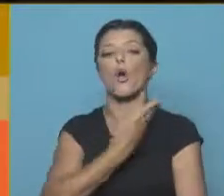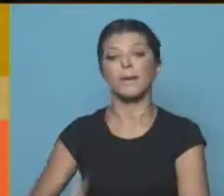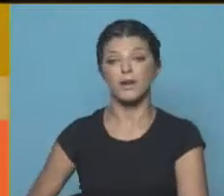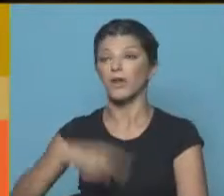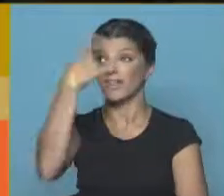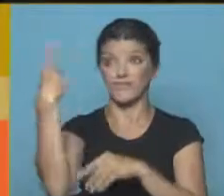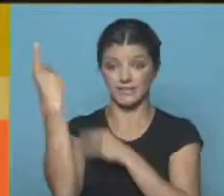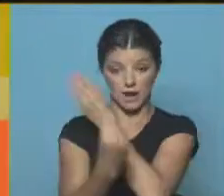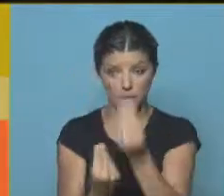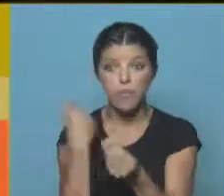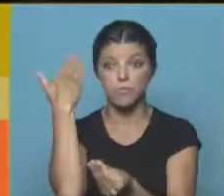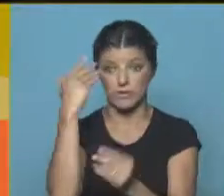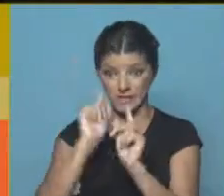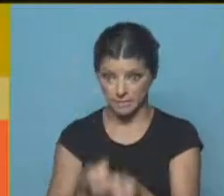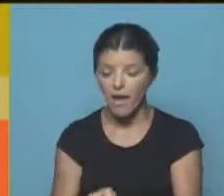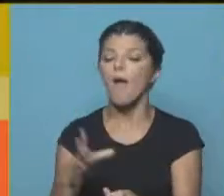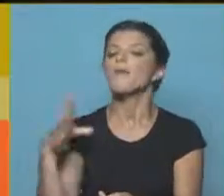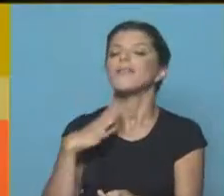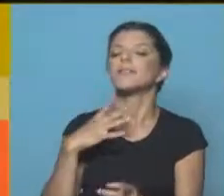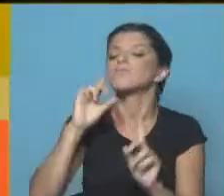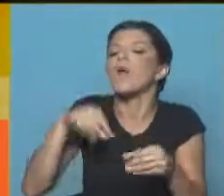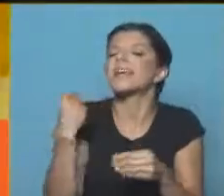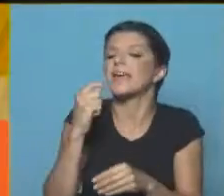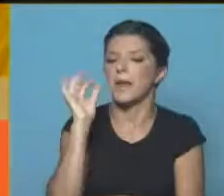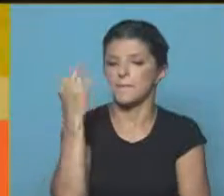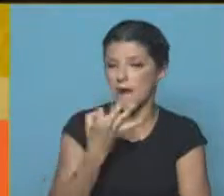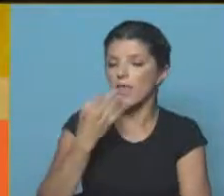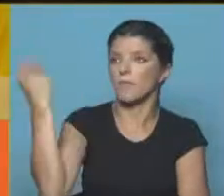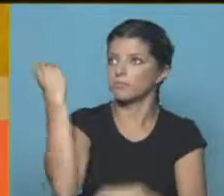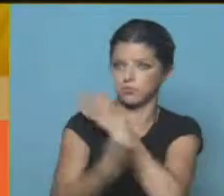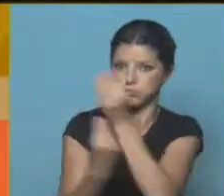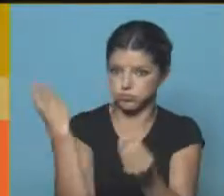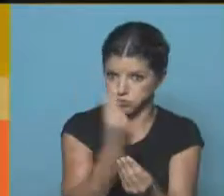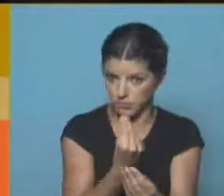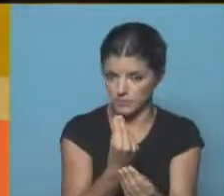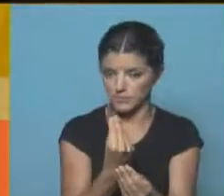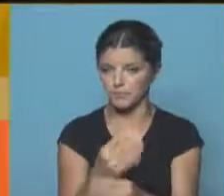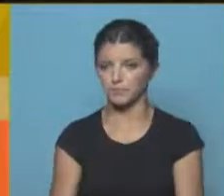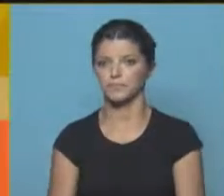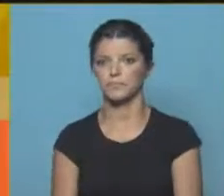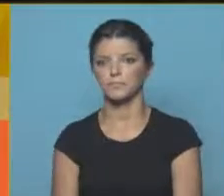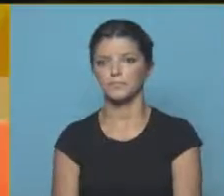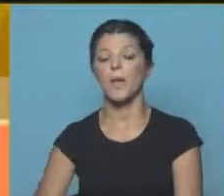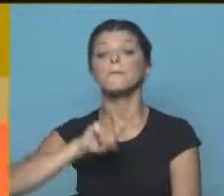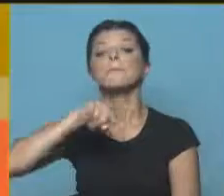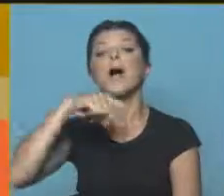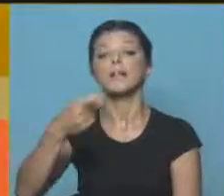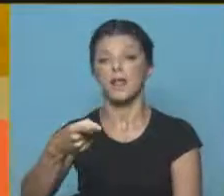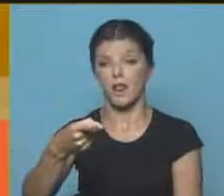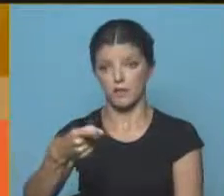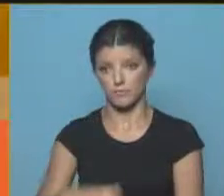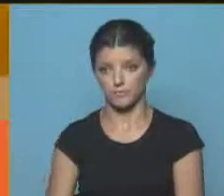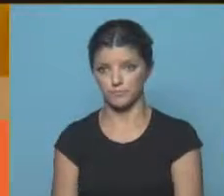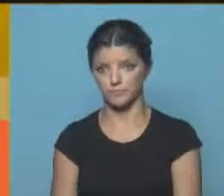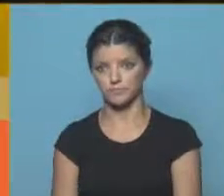acá. Todavía no hay un número confirmado de quienes van a asistir a la reunión de Comisión de Presupuesto y Hacienda convocada para el día de mañana, donde, como bien